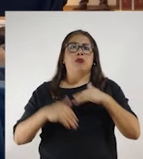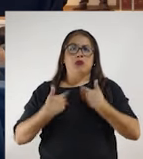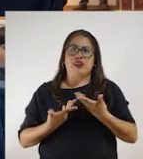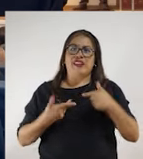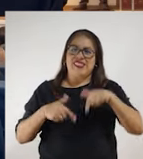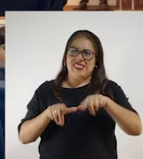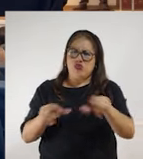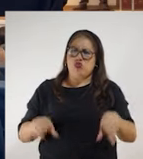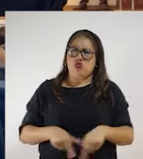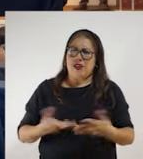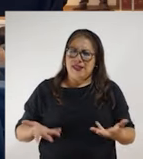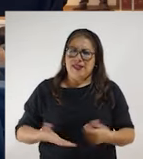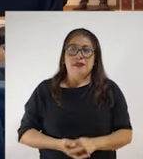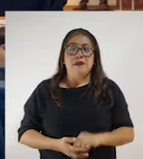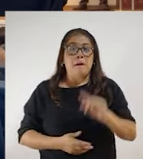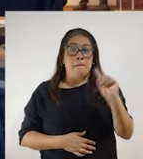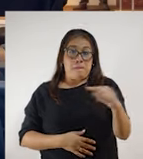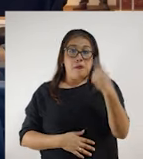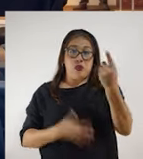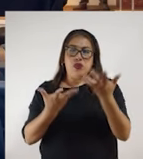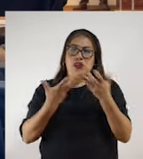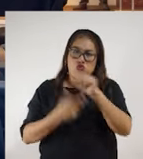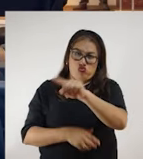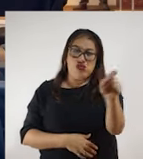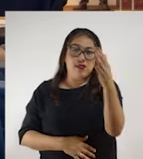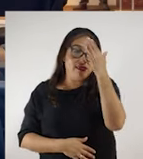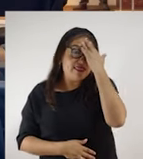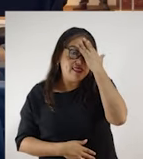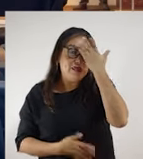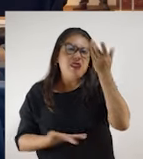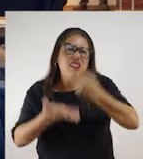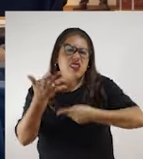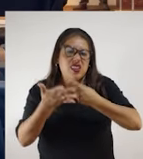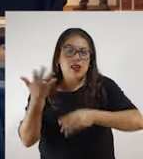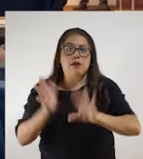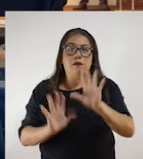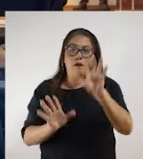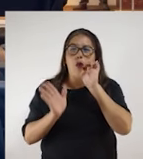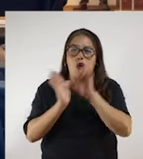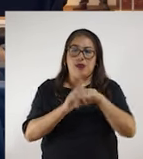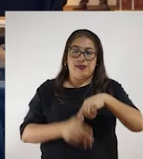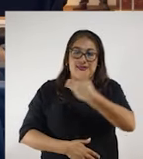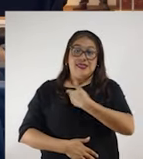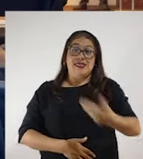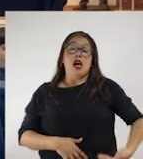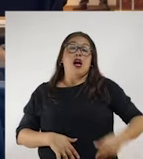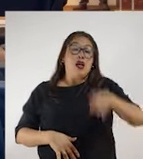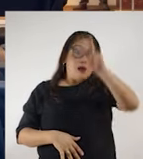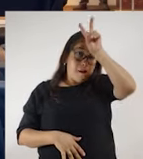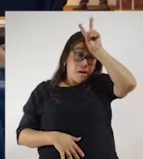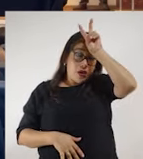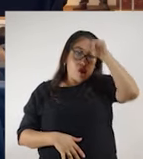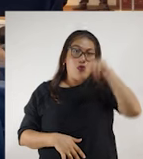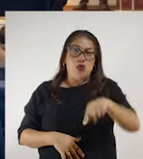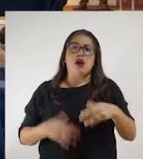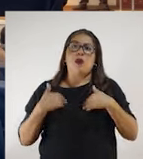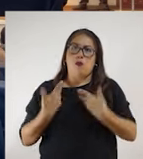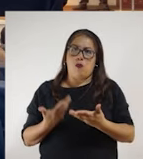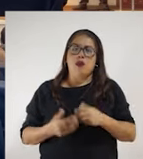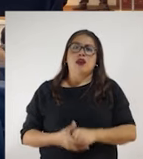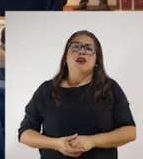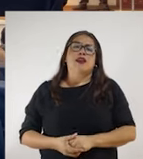de estar en este espacio. Lo primero que quiero que ustedes sepan es que el Estado peruano